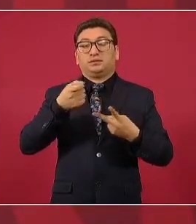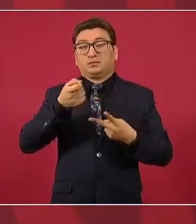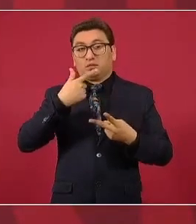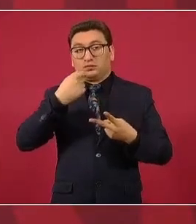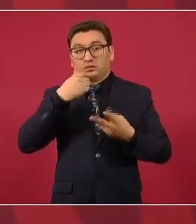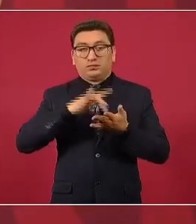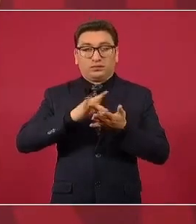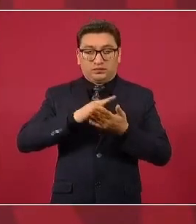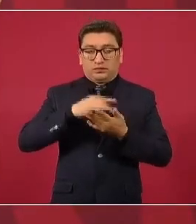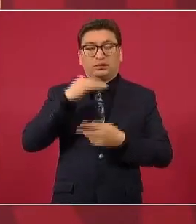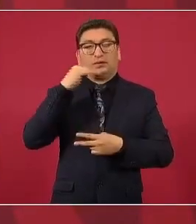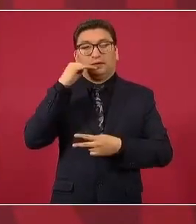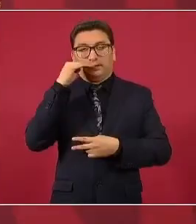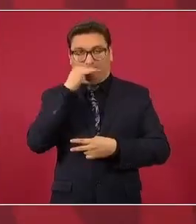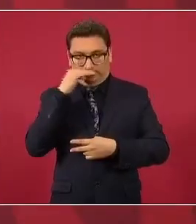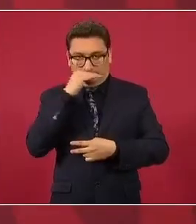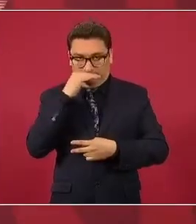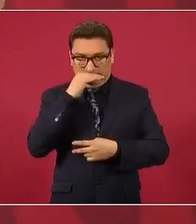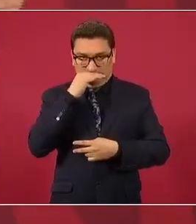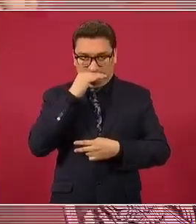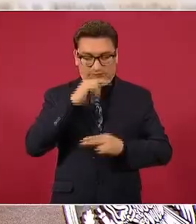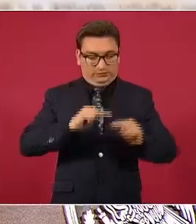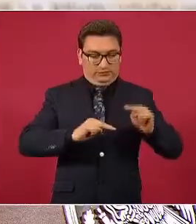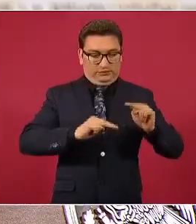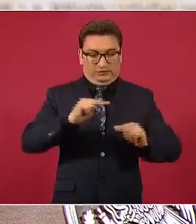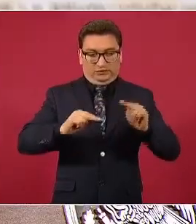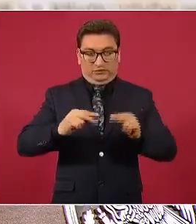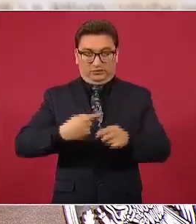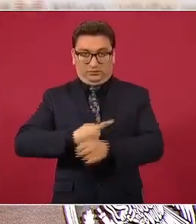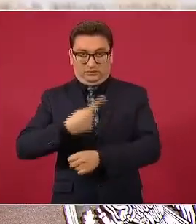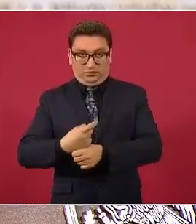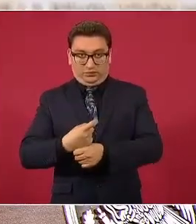De abajo hacia arriba. Primer nivel de atención,